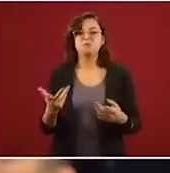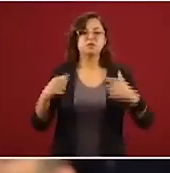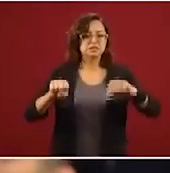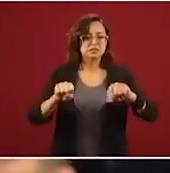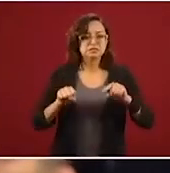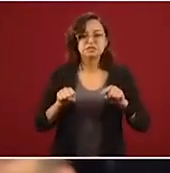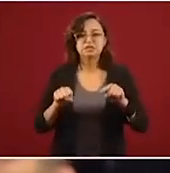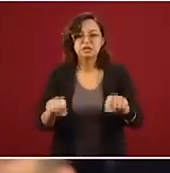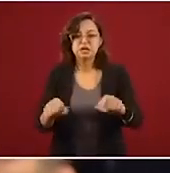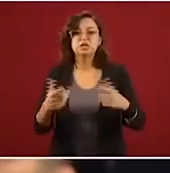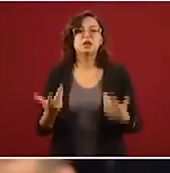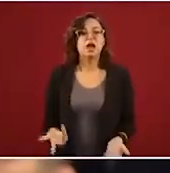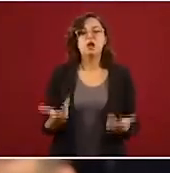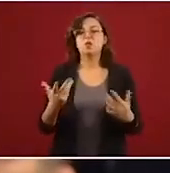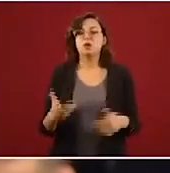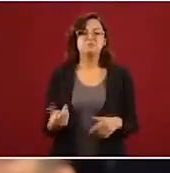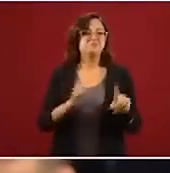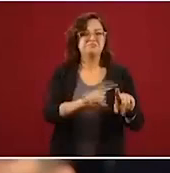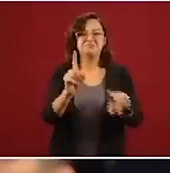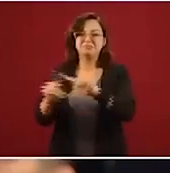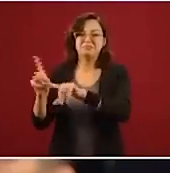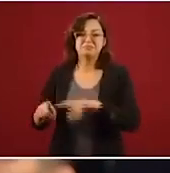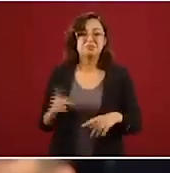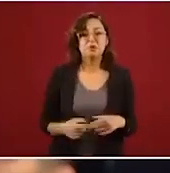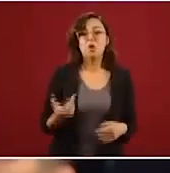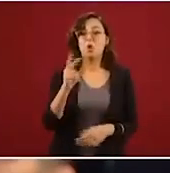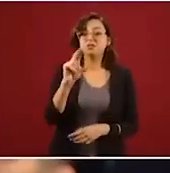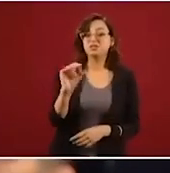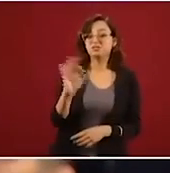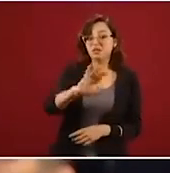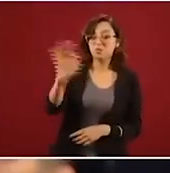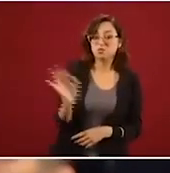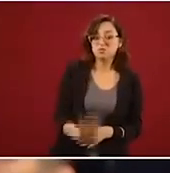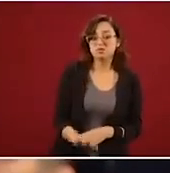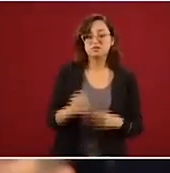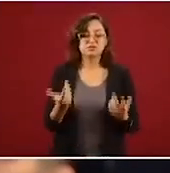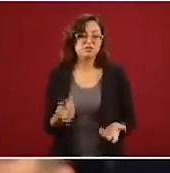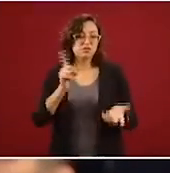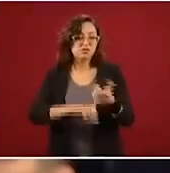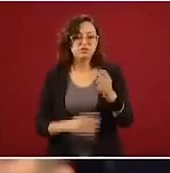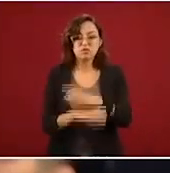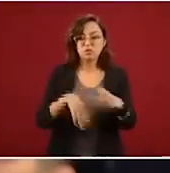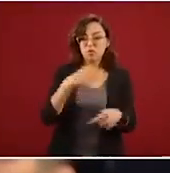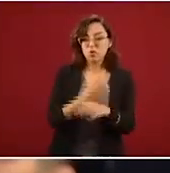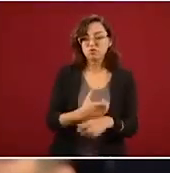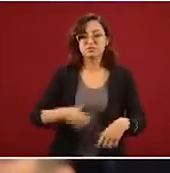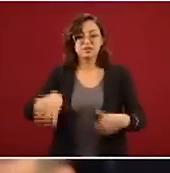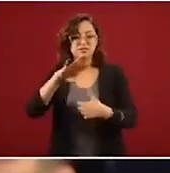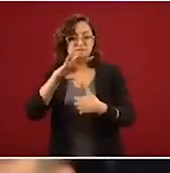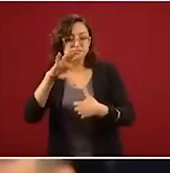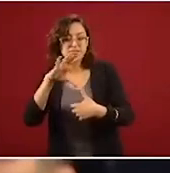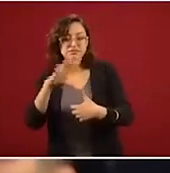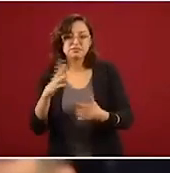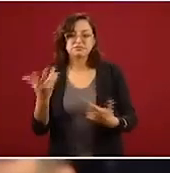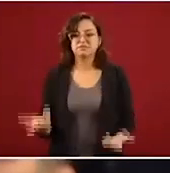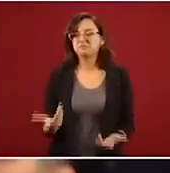Chedraui o Palacio de Hierro, los que sean, tendrían 80% de mercancías norteamericanas. Y realmente son